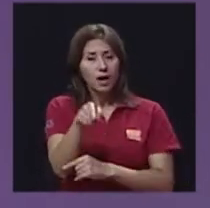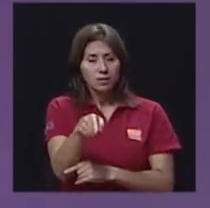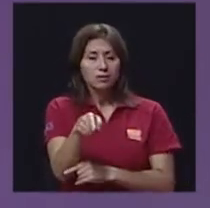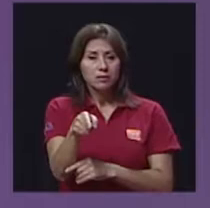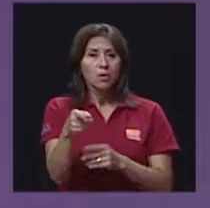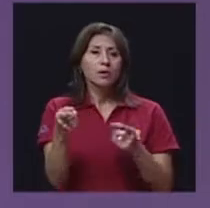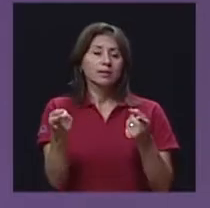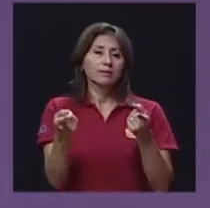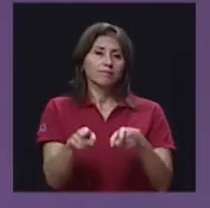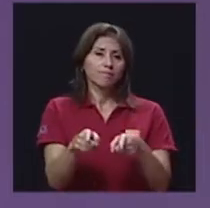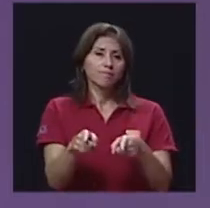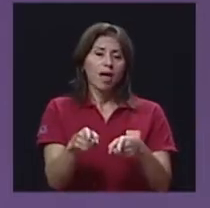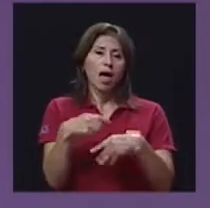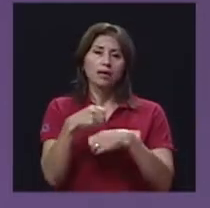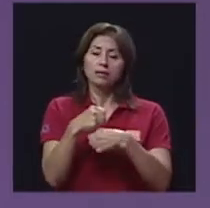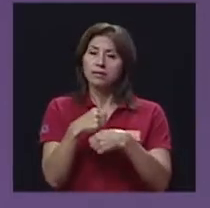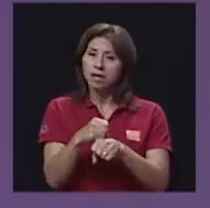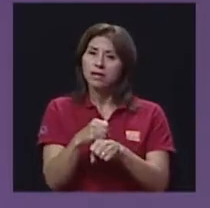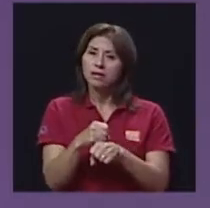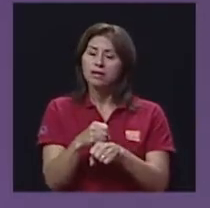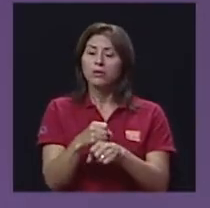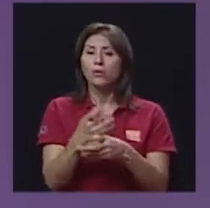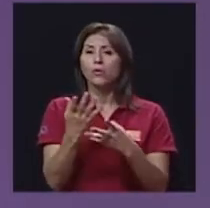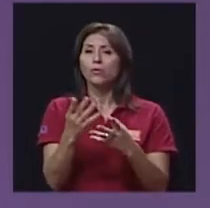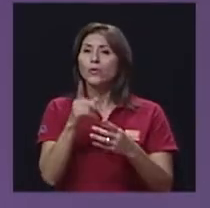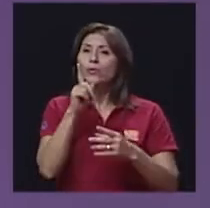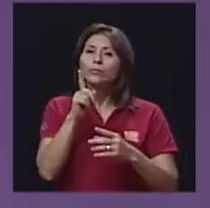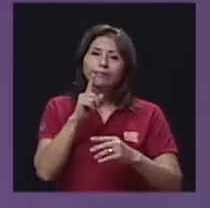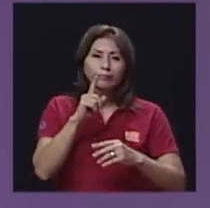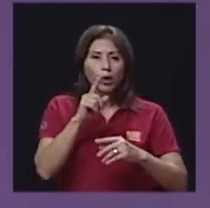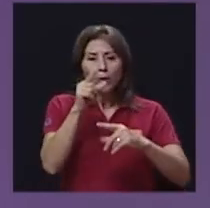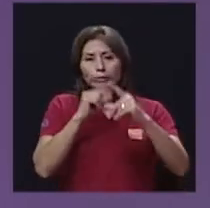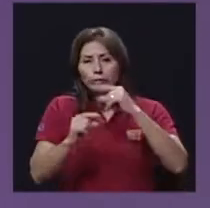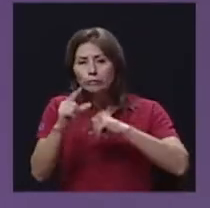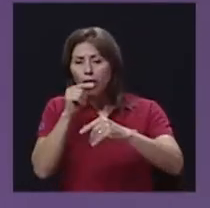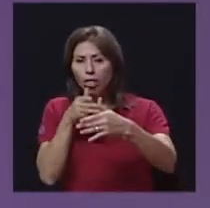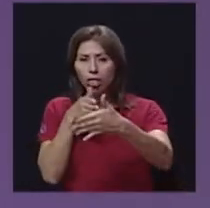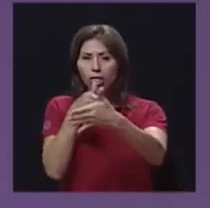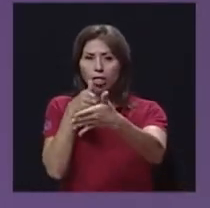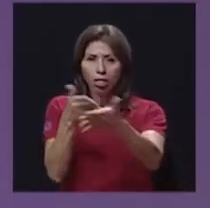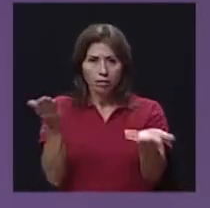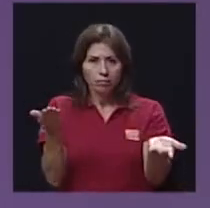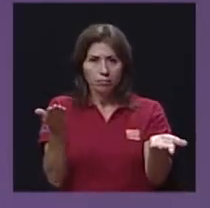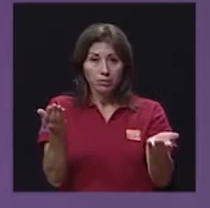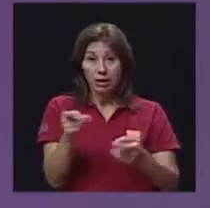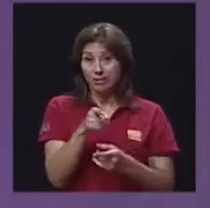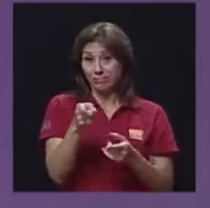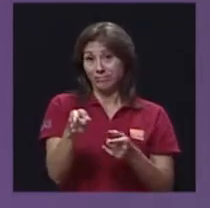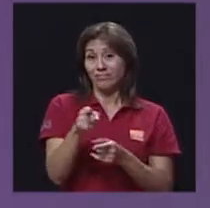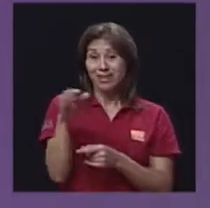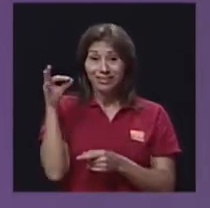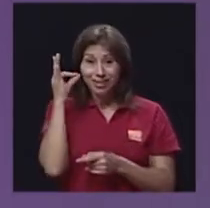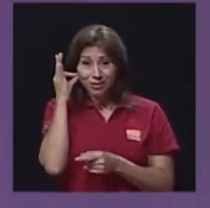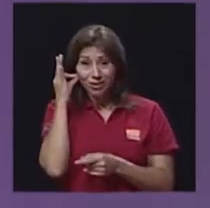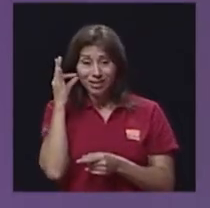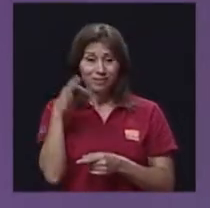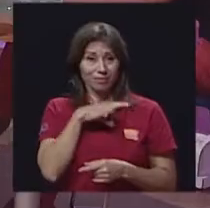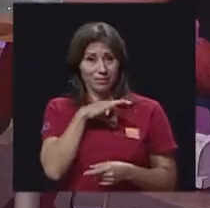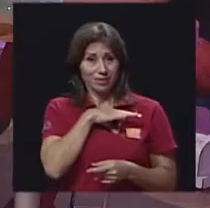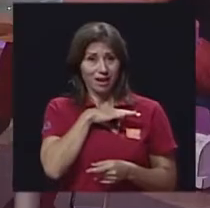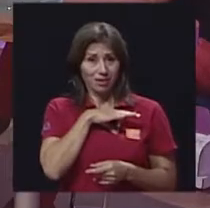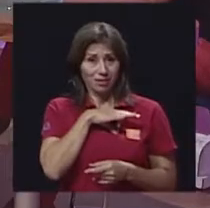está haciendo un gran perjuicio tanto a las señoras beneficiarias alimentarias como a los